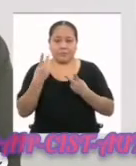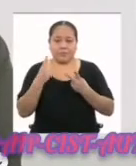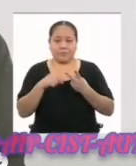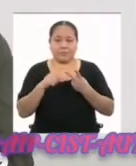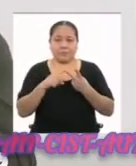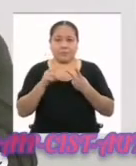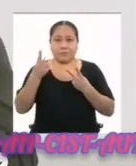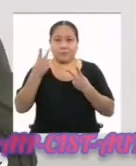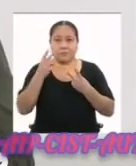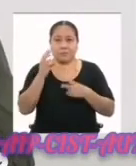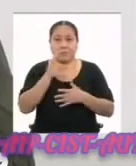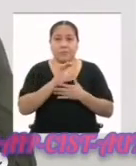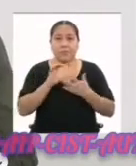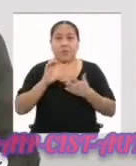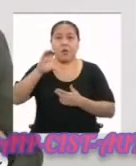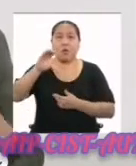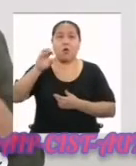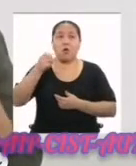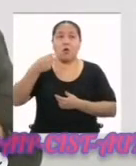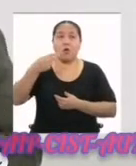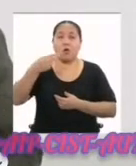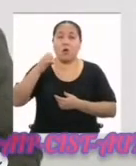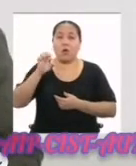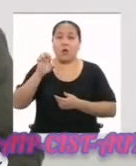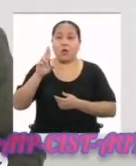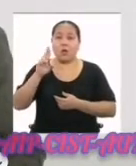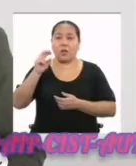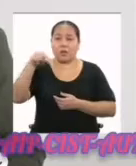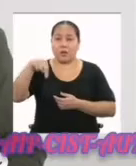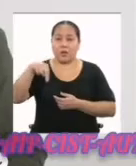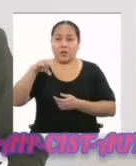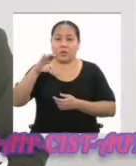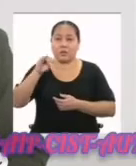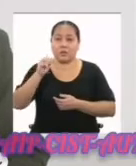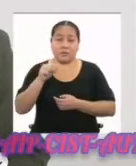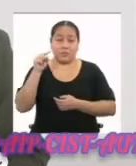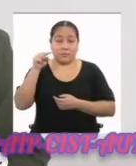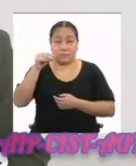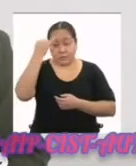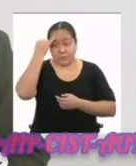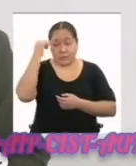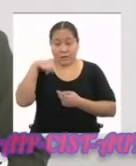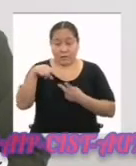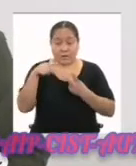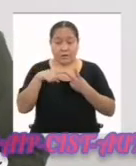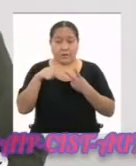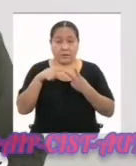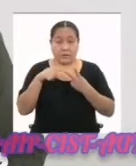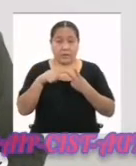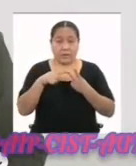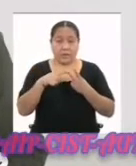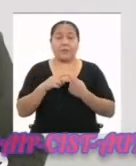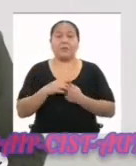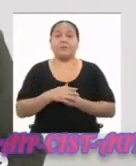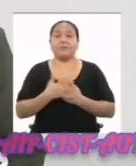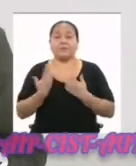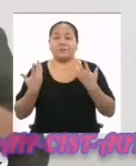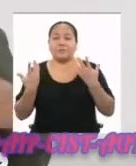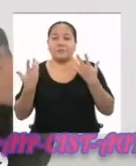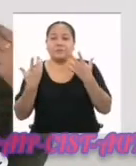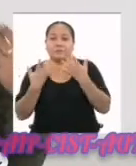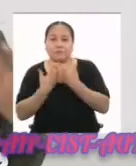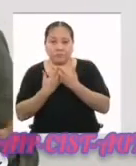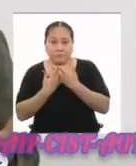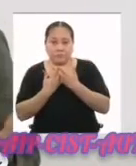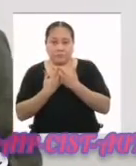característica, que es la coherencia. Como se imaginarán, esta propiedad tiene que ver con el sentido de